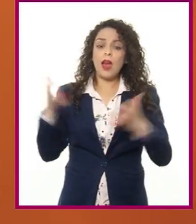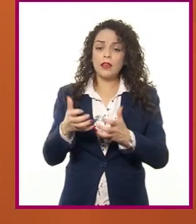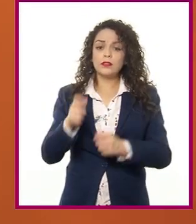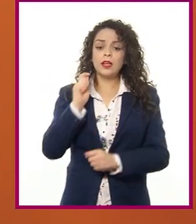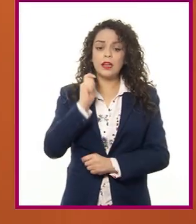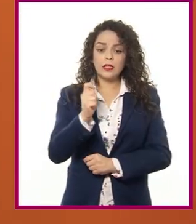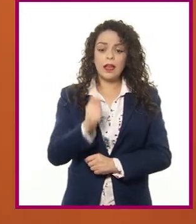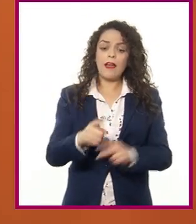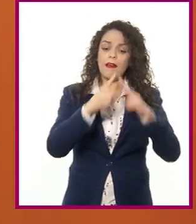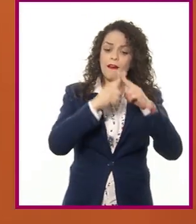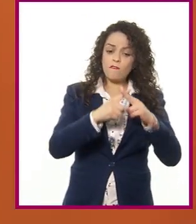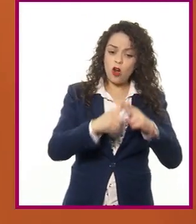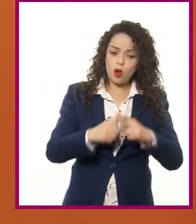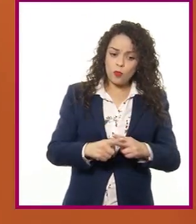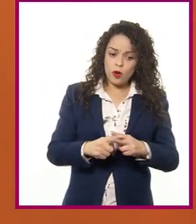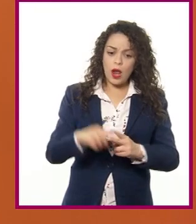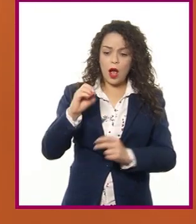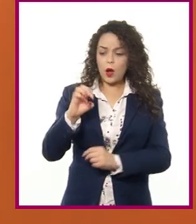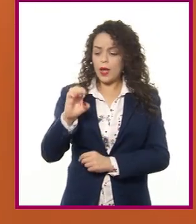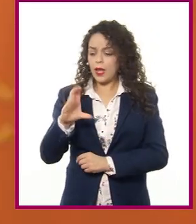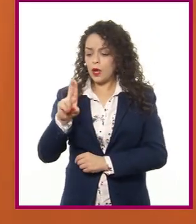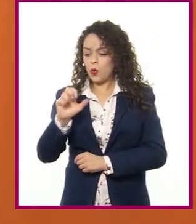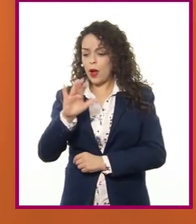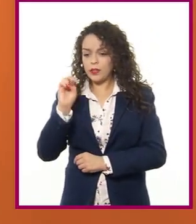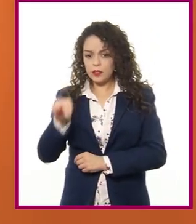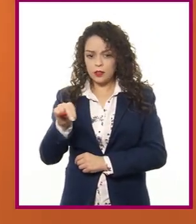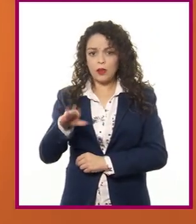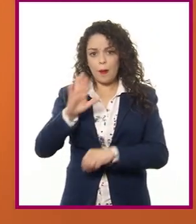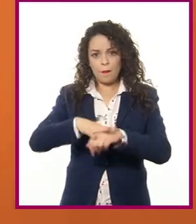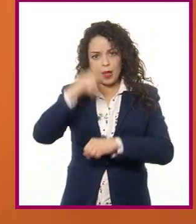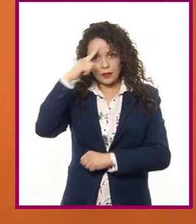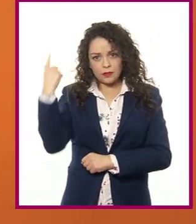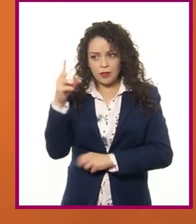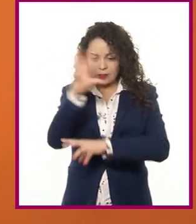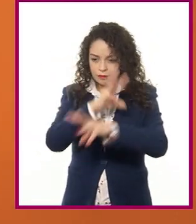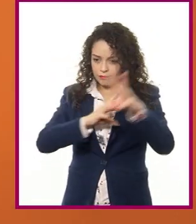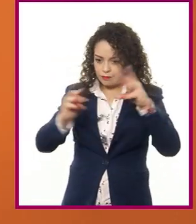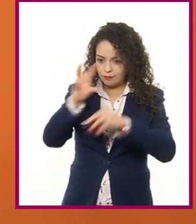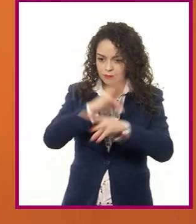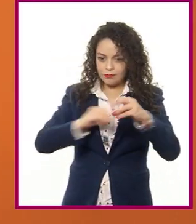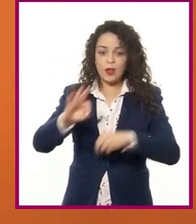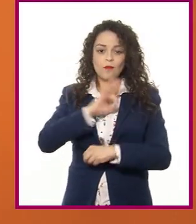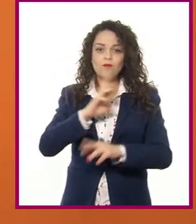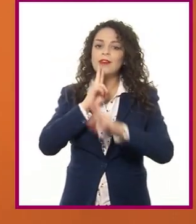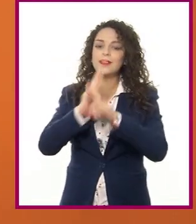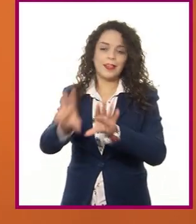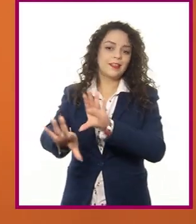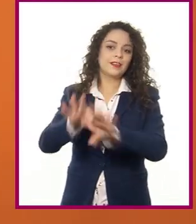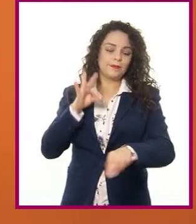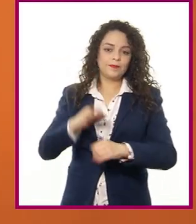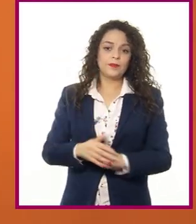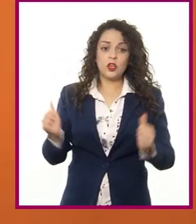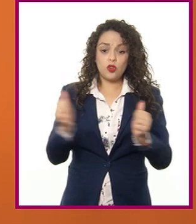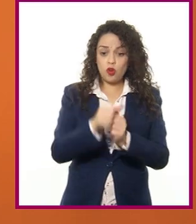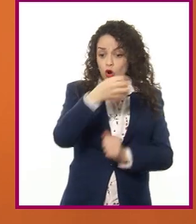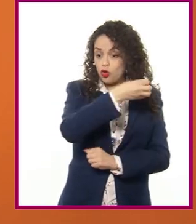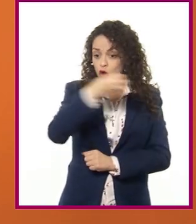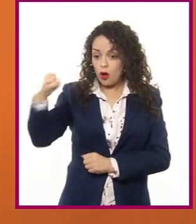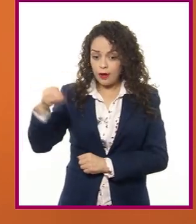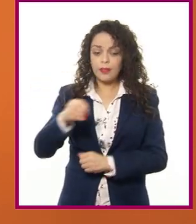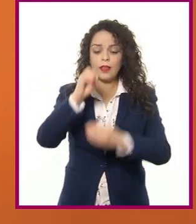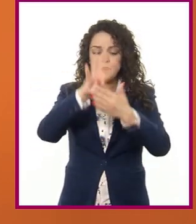o fórmula que permita calcular datos de manera más sencilla. Asimismo, se aprendió que al ordenar los datos en una tabla